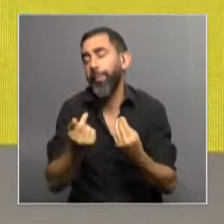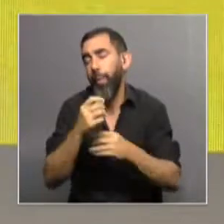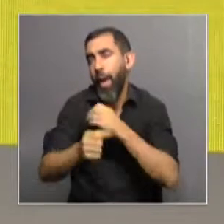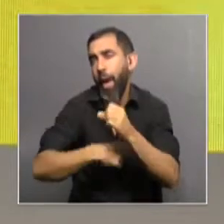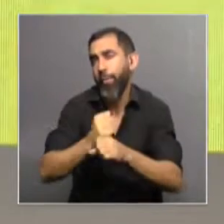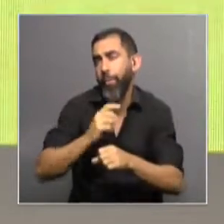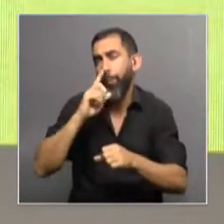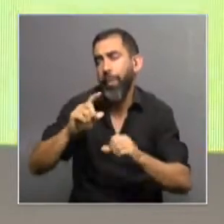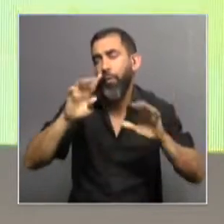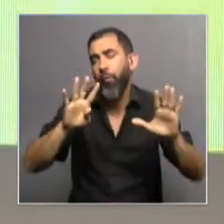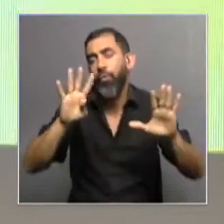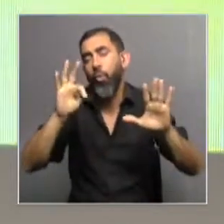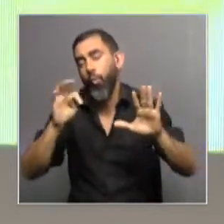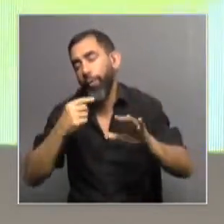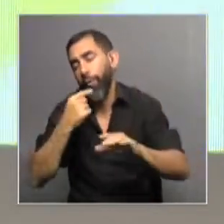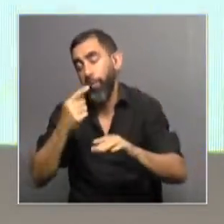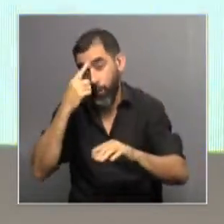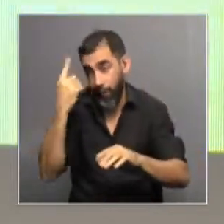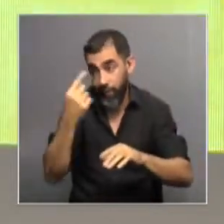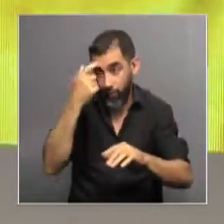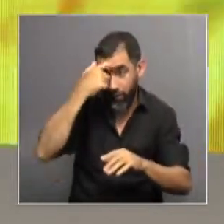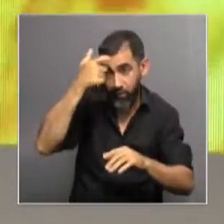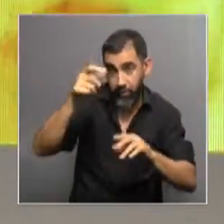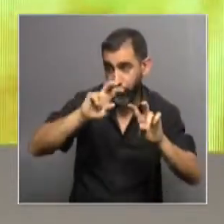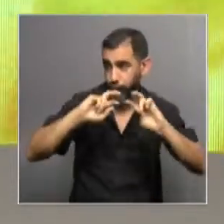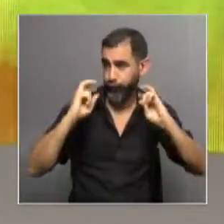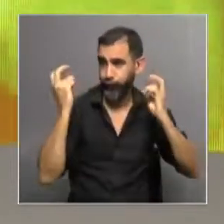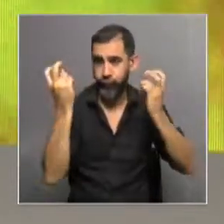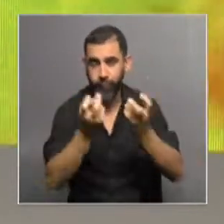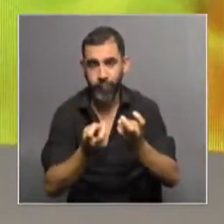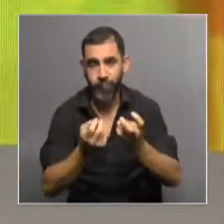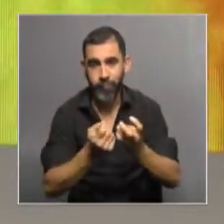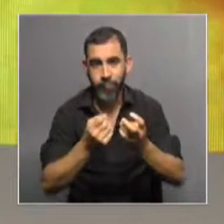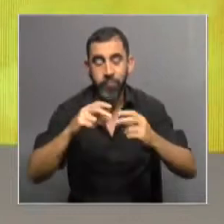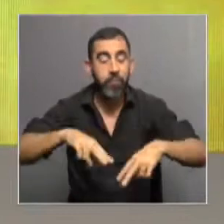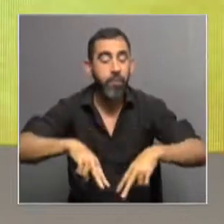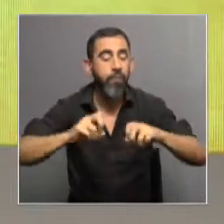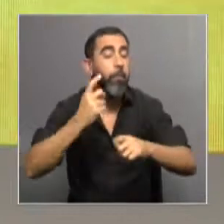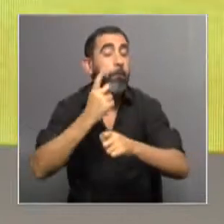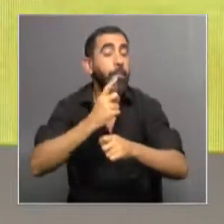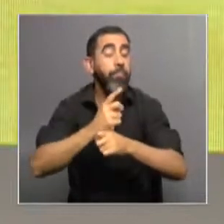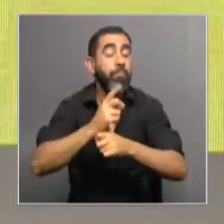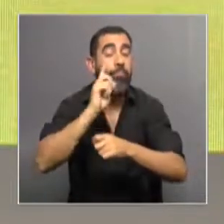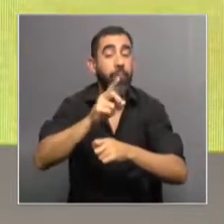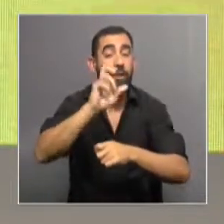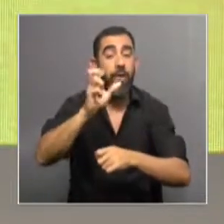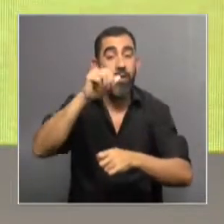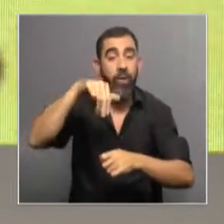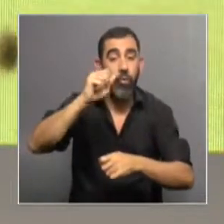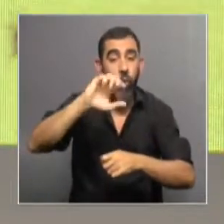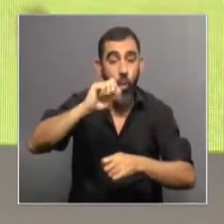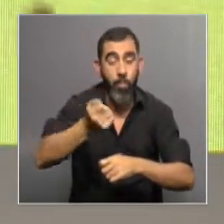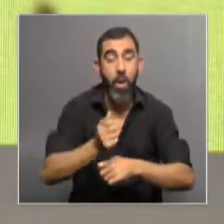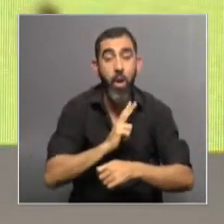años 90 un consorcio internacional de científicos estaba descifrando el primer genoma humano, en aquel momento duró